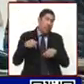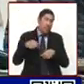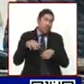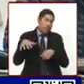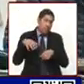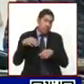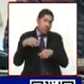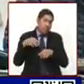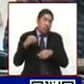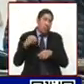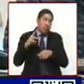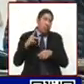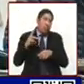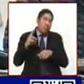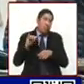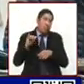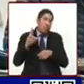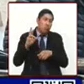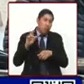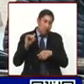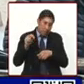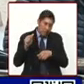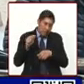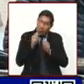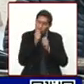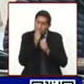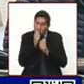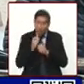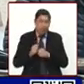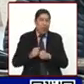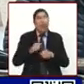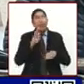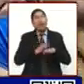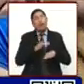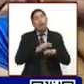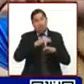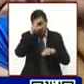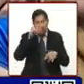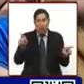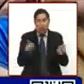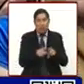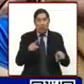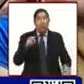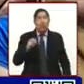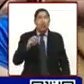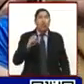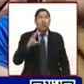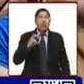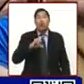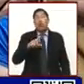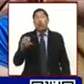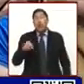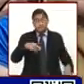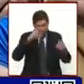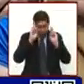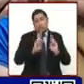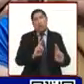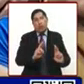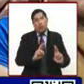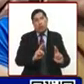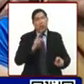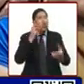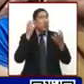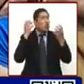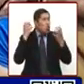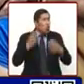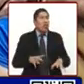Muyurina, para poder también decir al ministro, hermano Novillo, te hemos tenido mucho respeto, pero no quisiera que